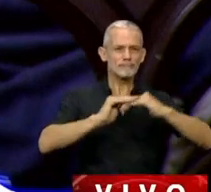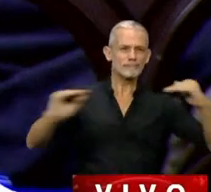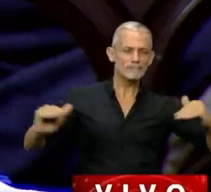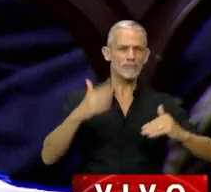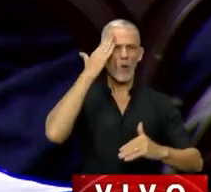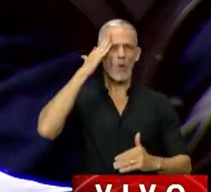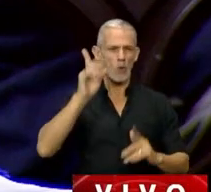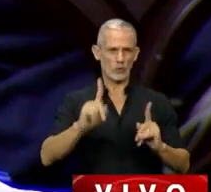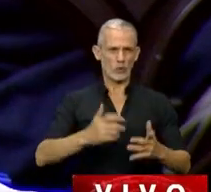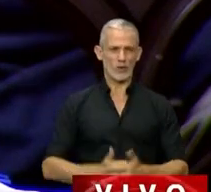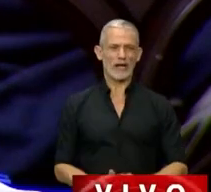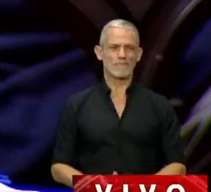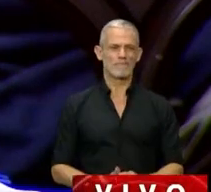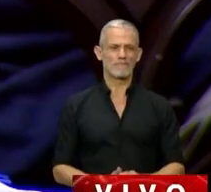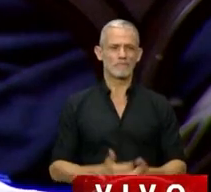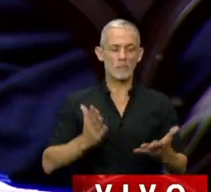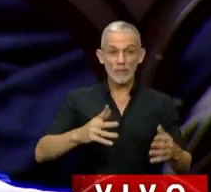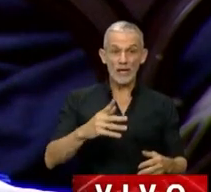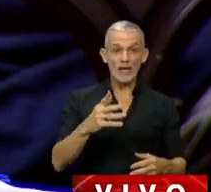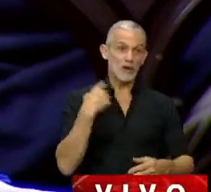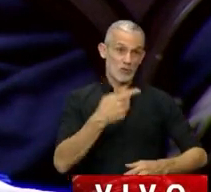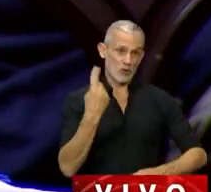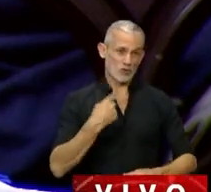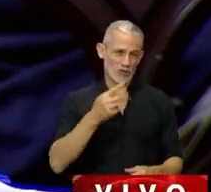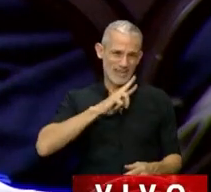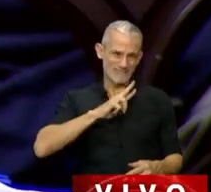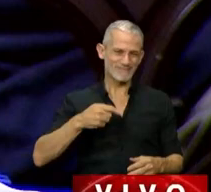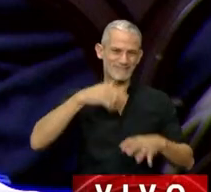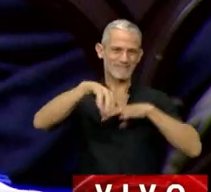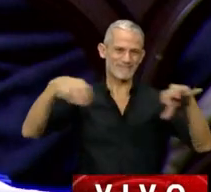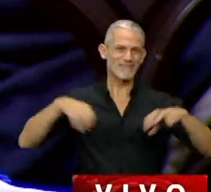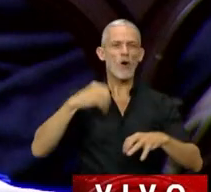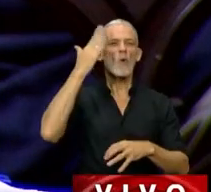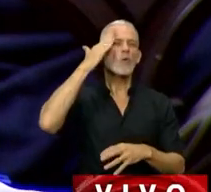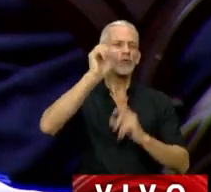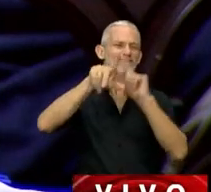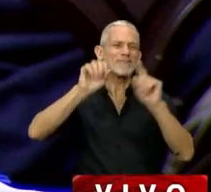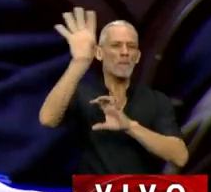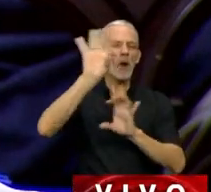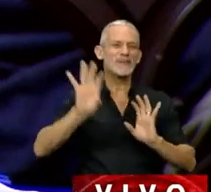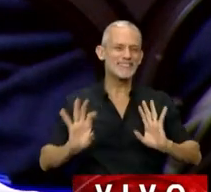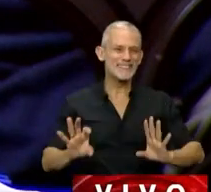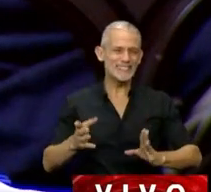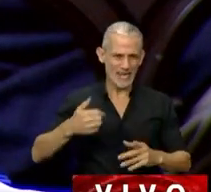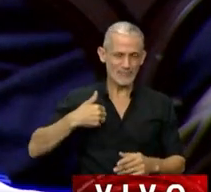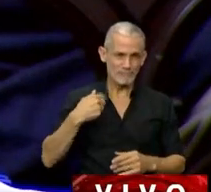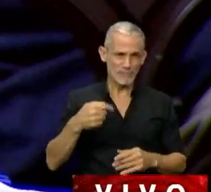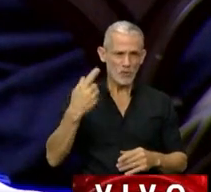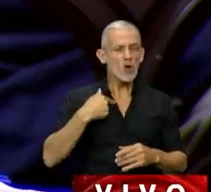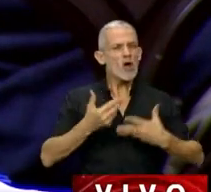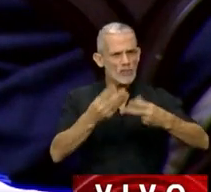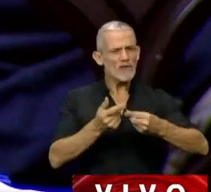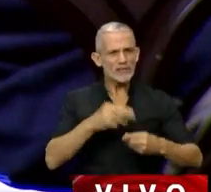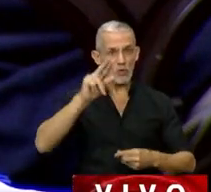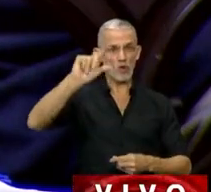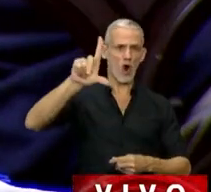consolidando nuestra cultura. Nosotras, las que venimos de áreas de culturas locales y provinciales, quienes